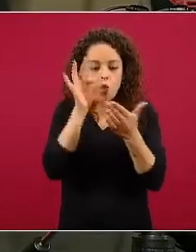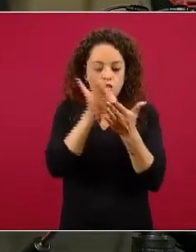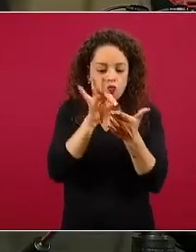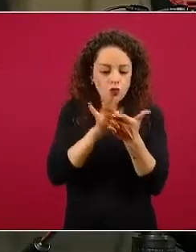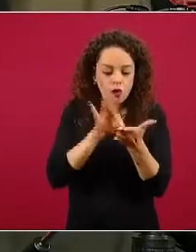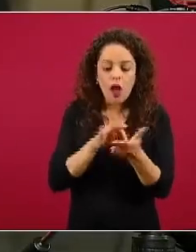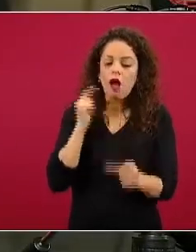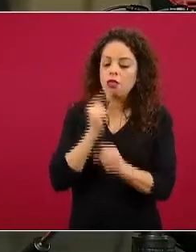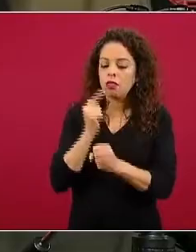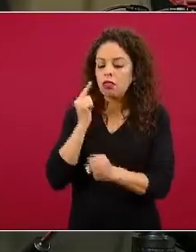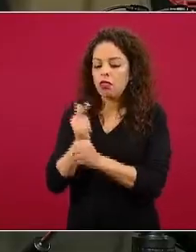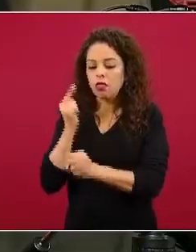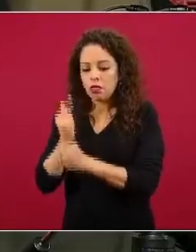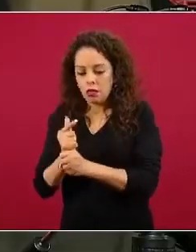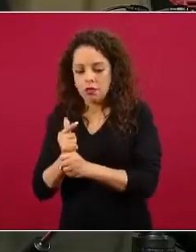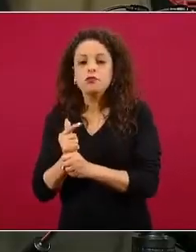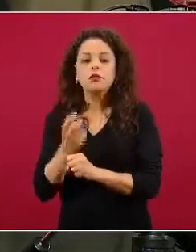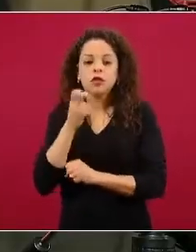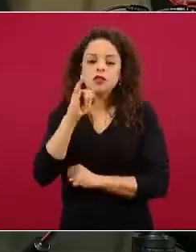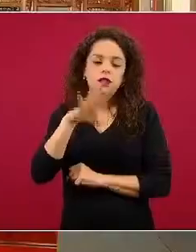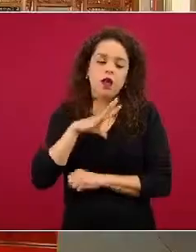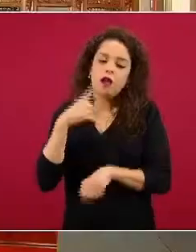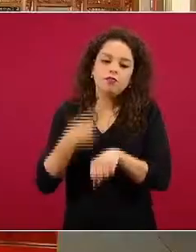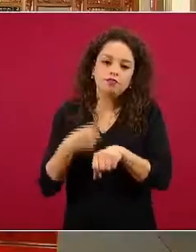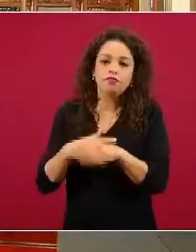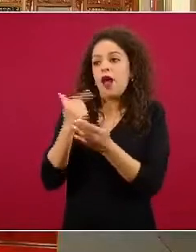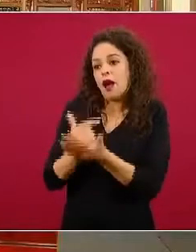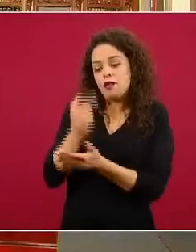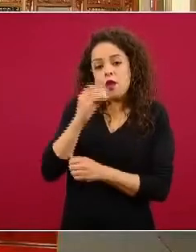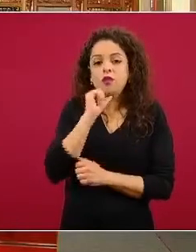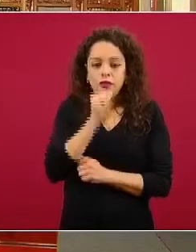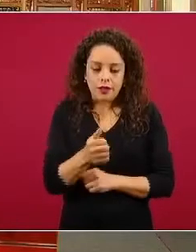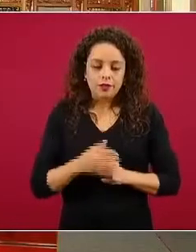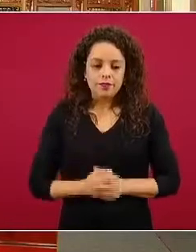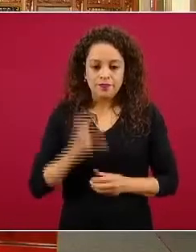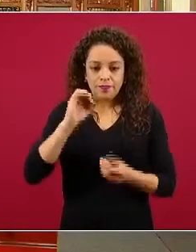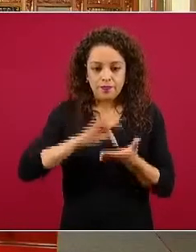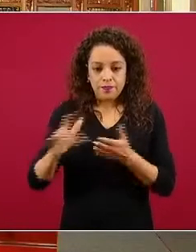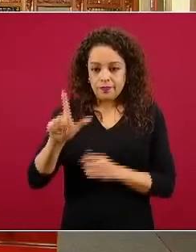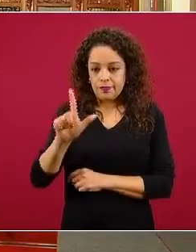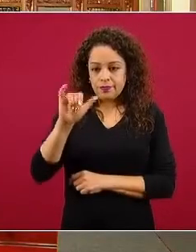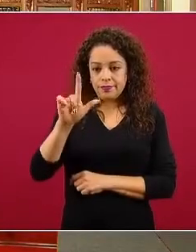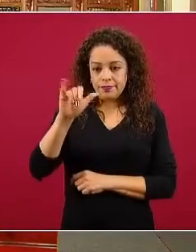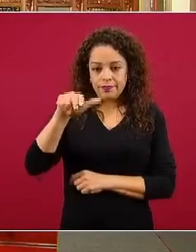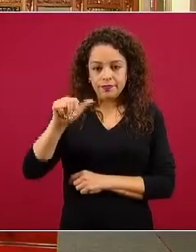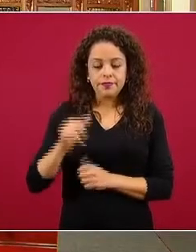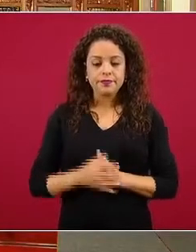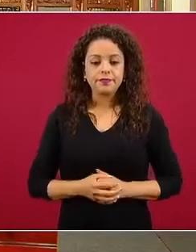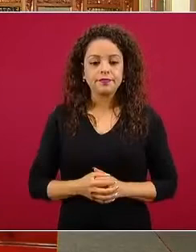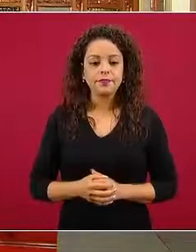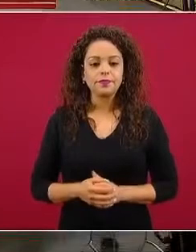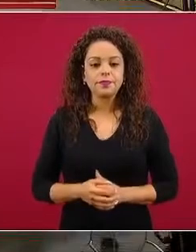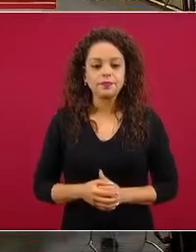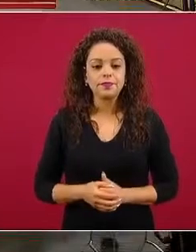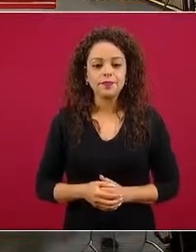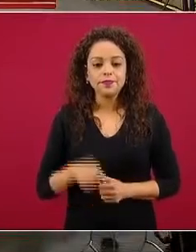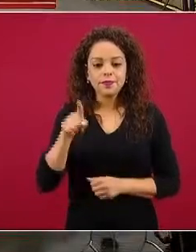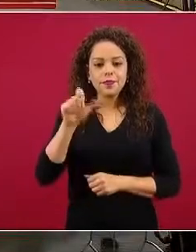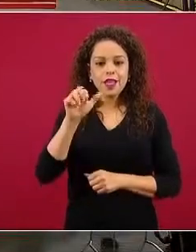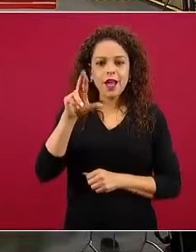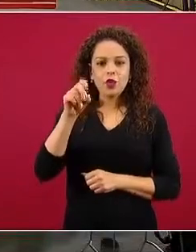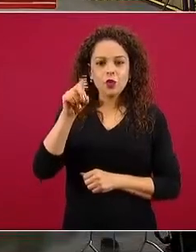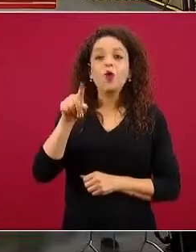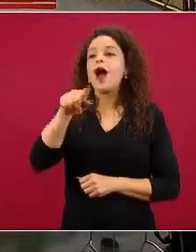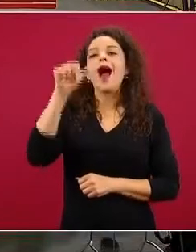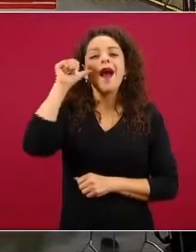riesgo que se van identificando. Gracias, Liliana. Estábamos por acá. No, Arturo, ayer sí le dimos la palabra. Carlos